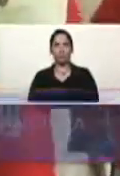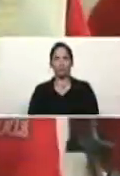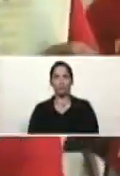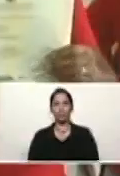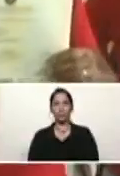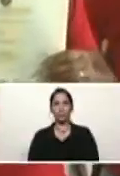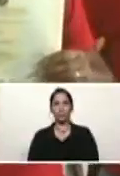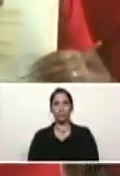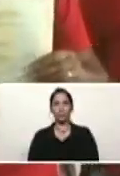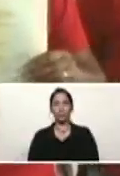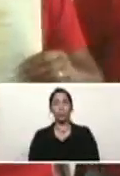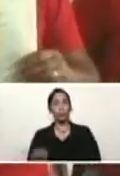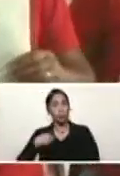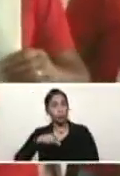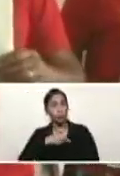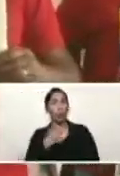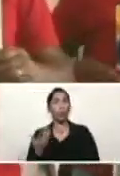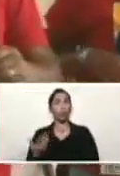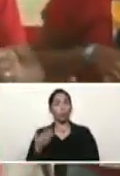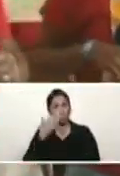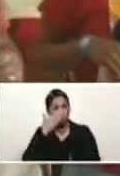y enfrentaremos la mentira.